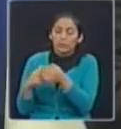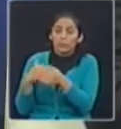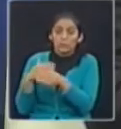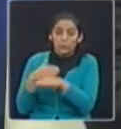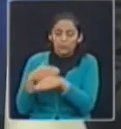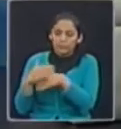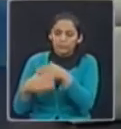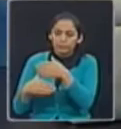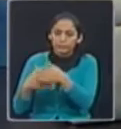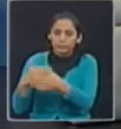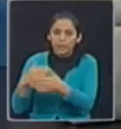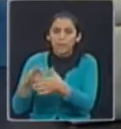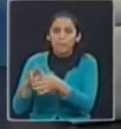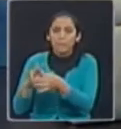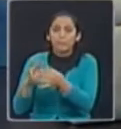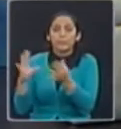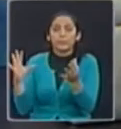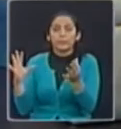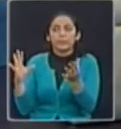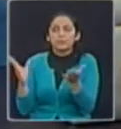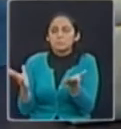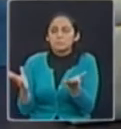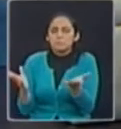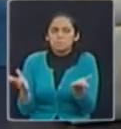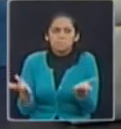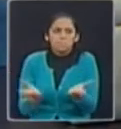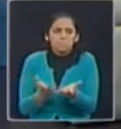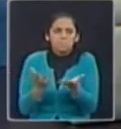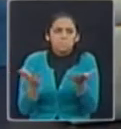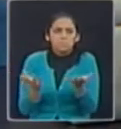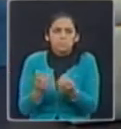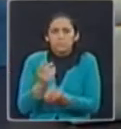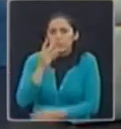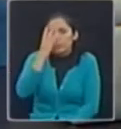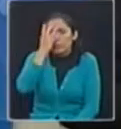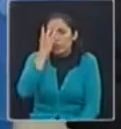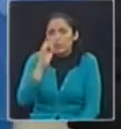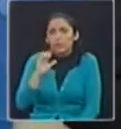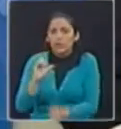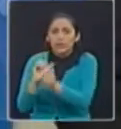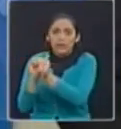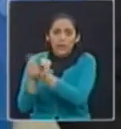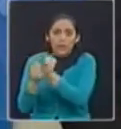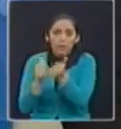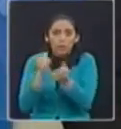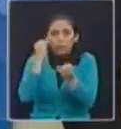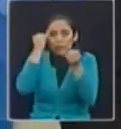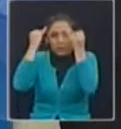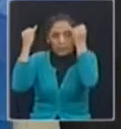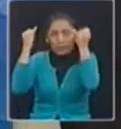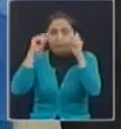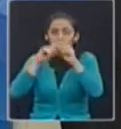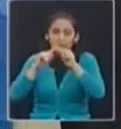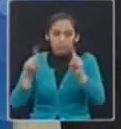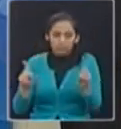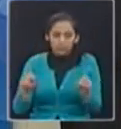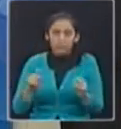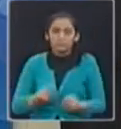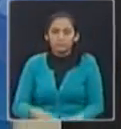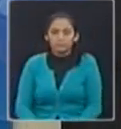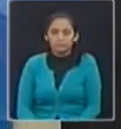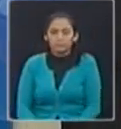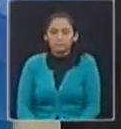que comienza es a dibujar cuál es el proceder de una fuerza política. Estas rupturas ya se dieron